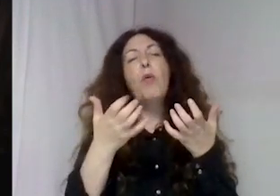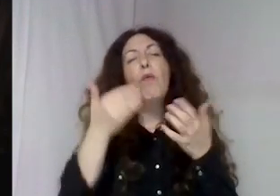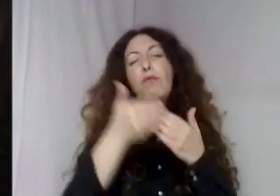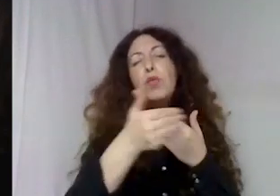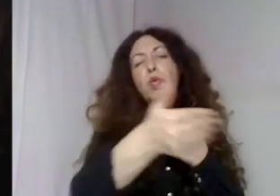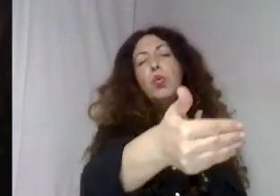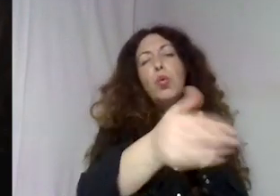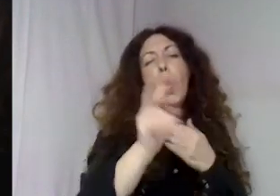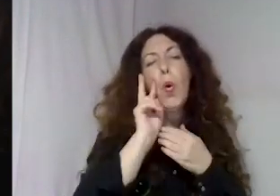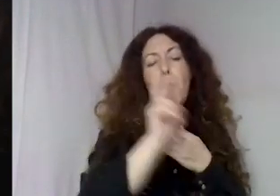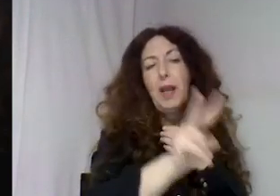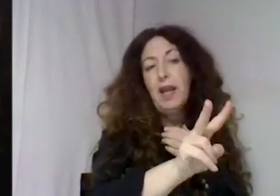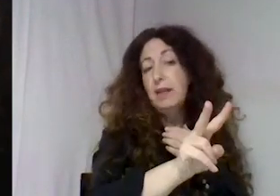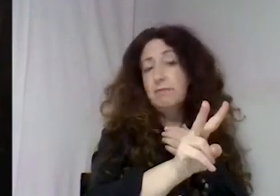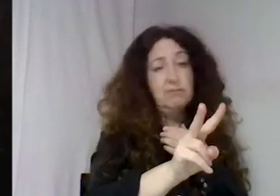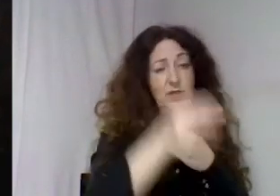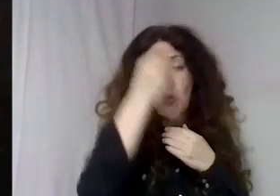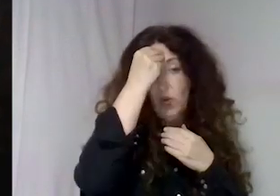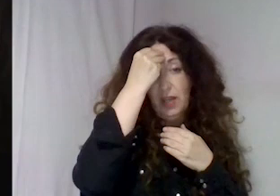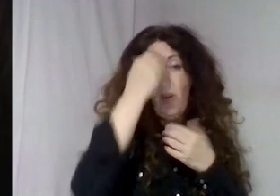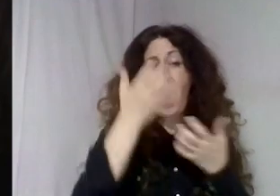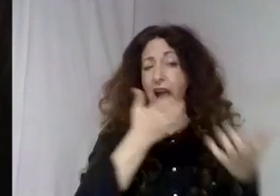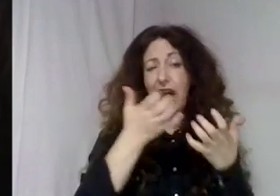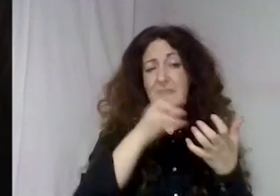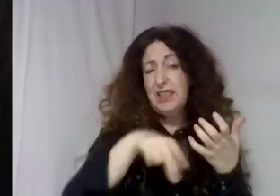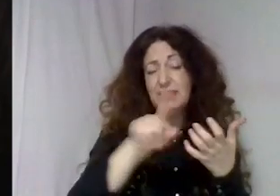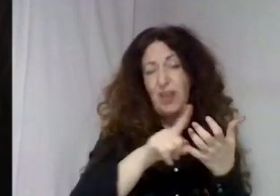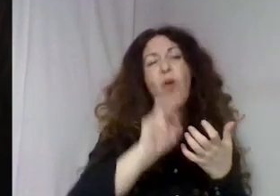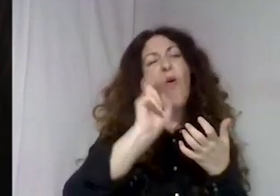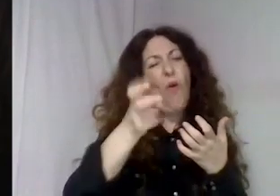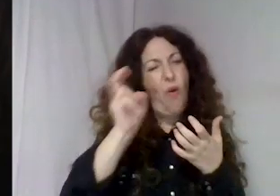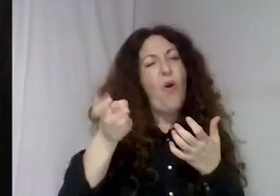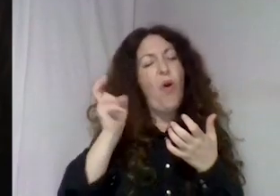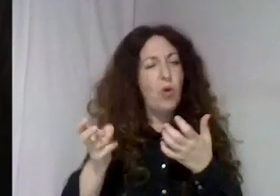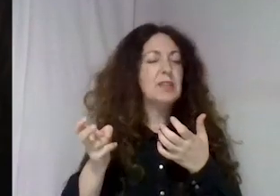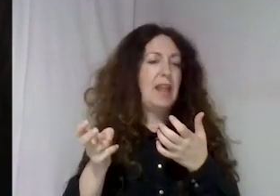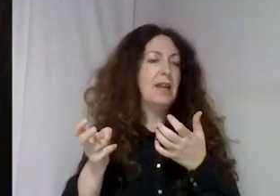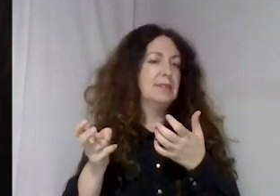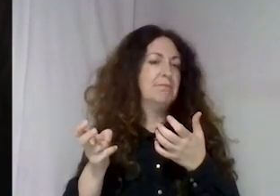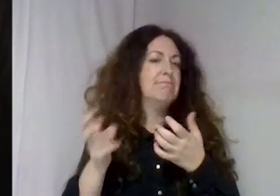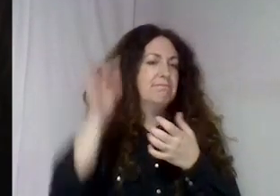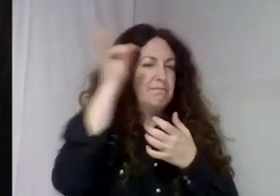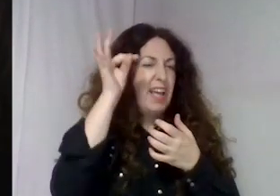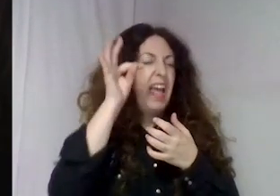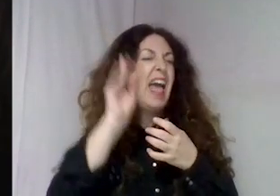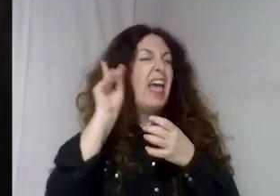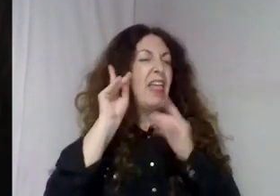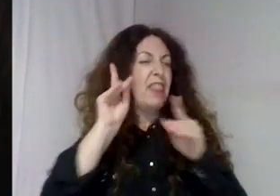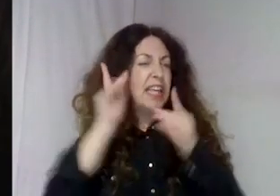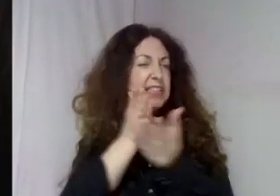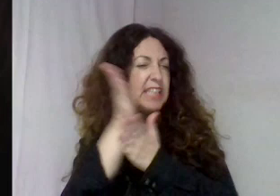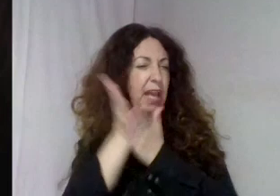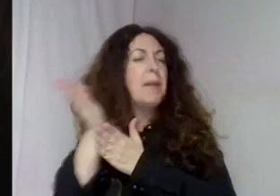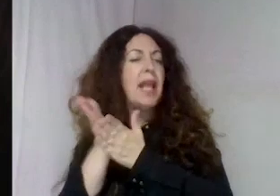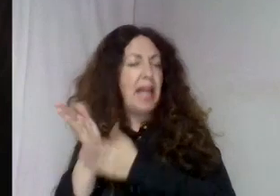comprado esto. No sé si es verdad o no, por supuesto, me gustaría saber su opinión, ¿no? Creo que le he oído a usted hablar sobre el genio de